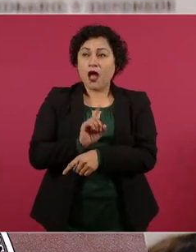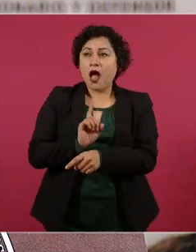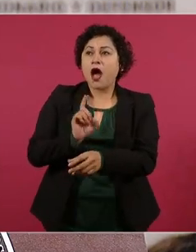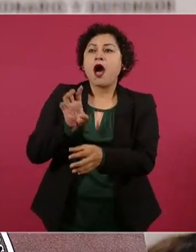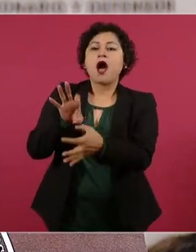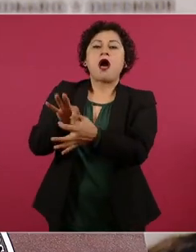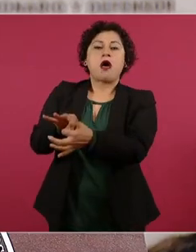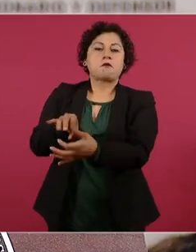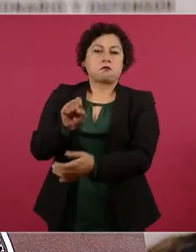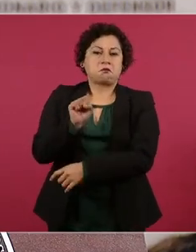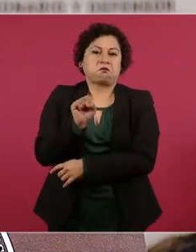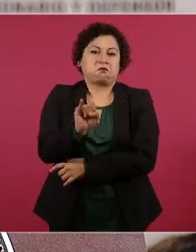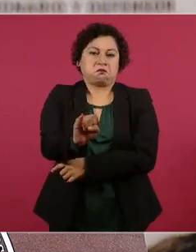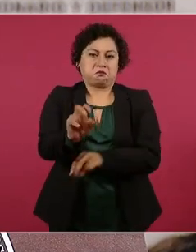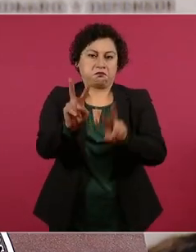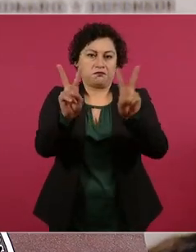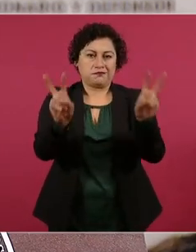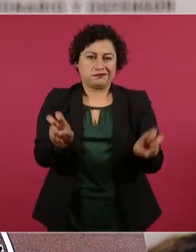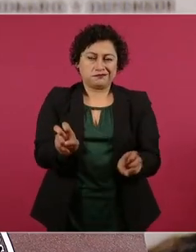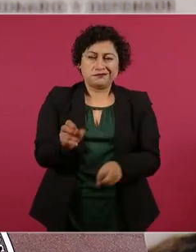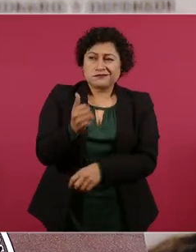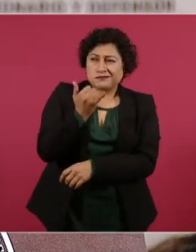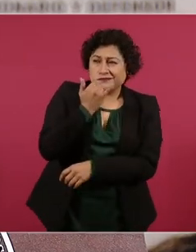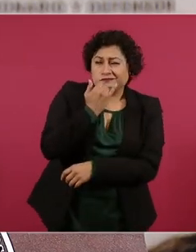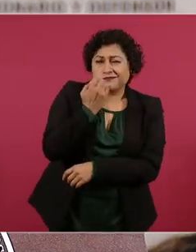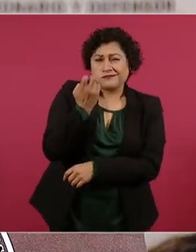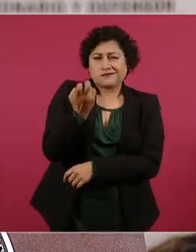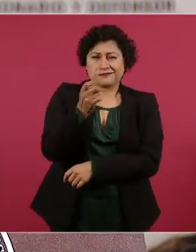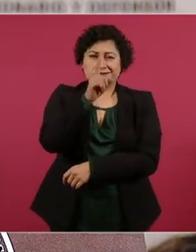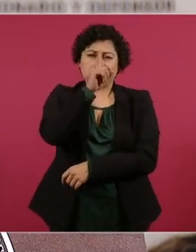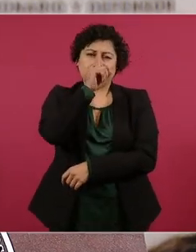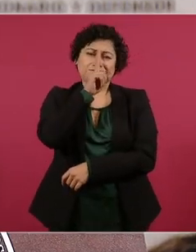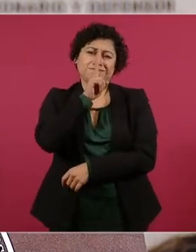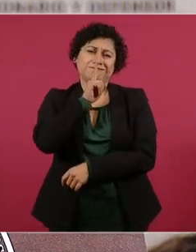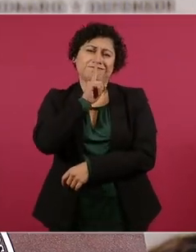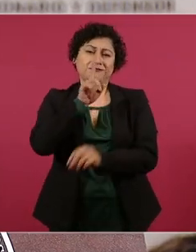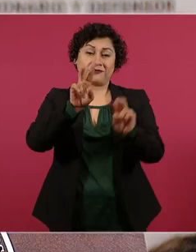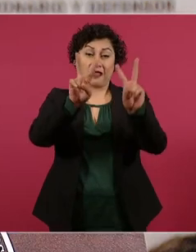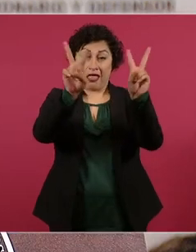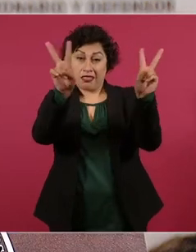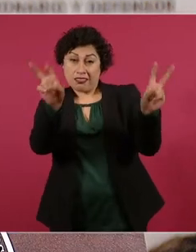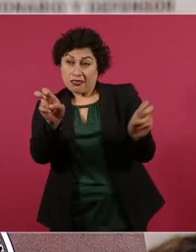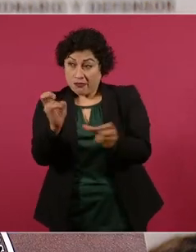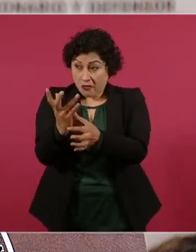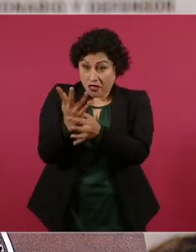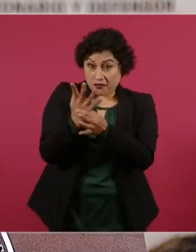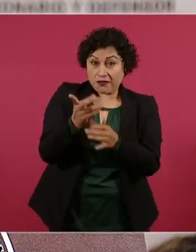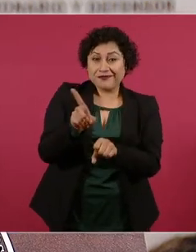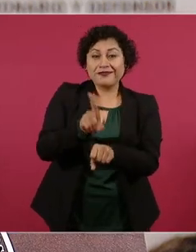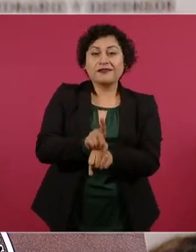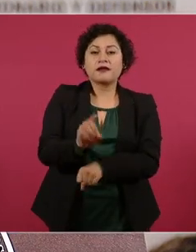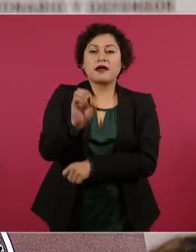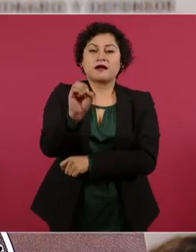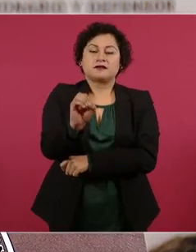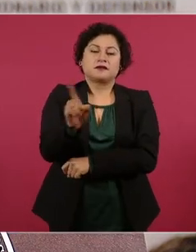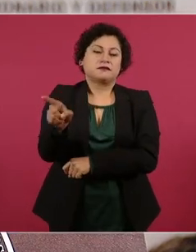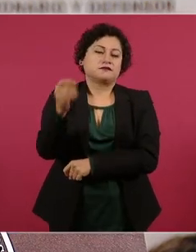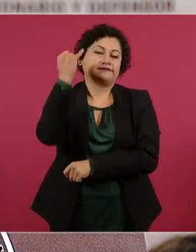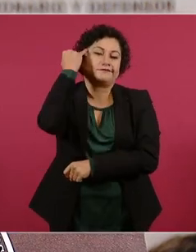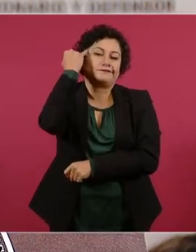Pero mienten, el día cero es una invención del exdirector de la Comisión Nacional del